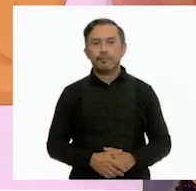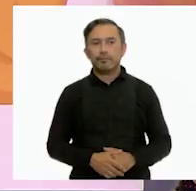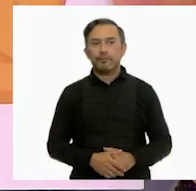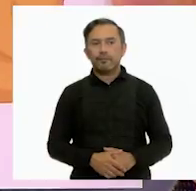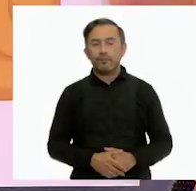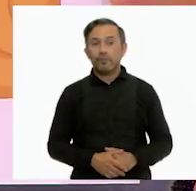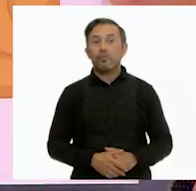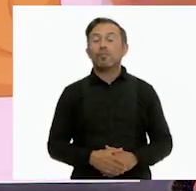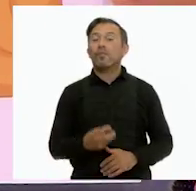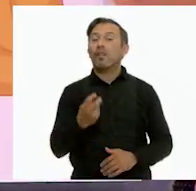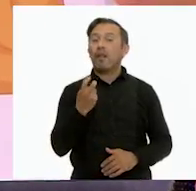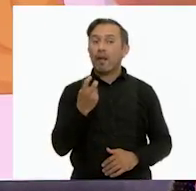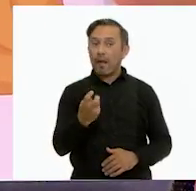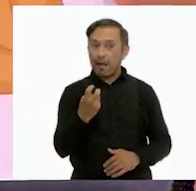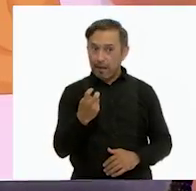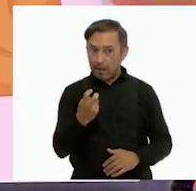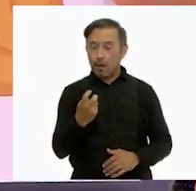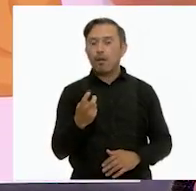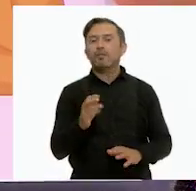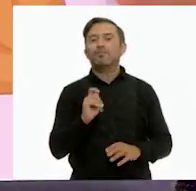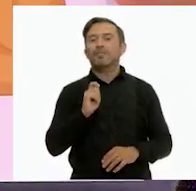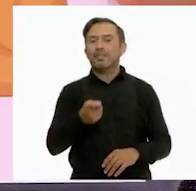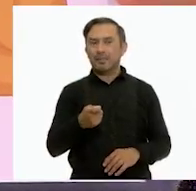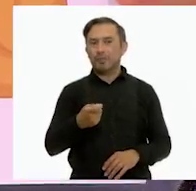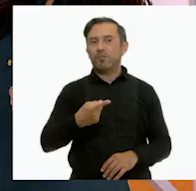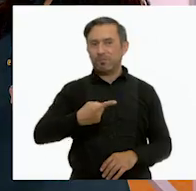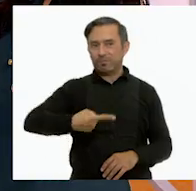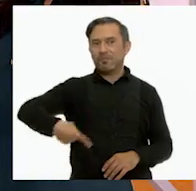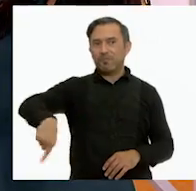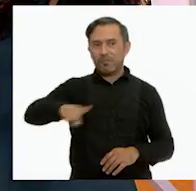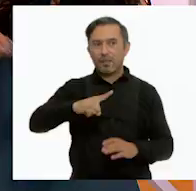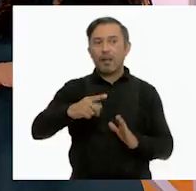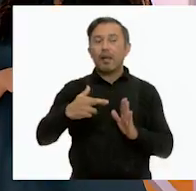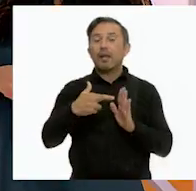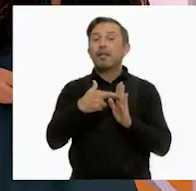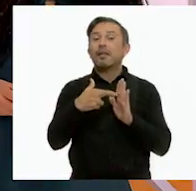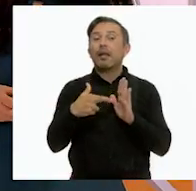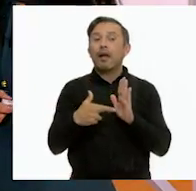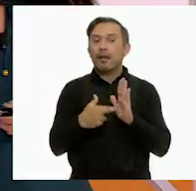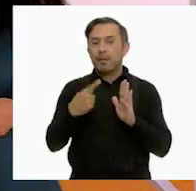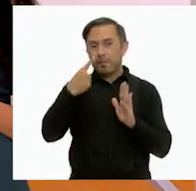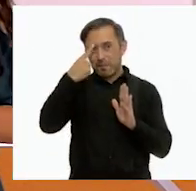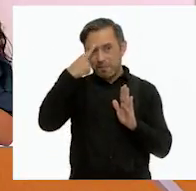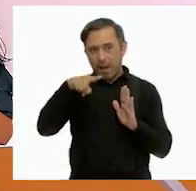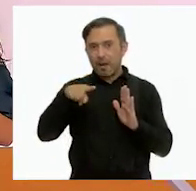Así es. Tenemos ya nuestras reglas de